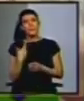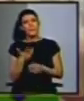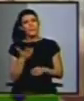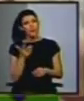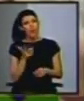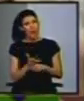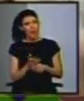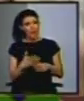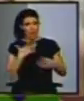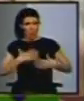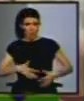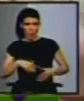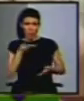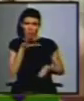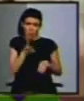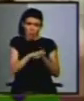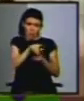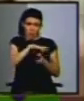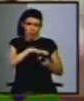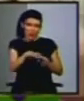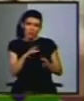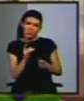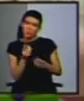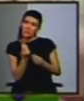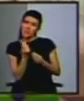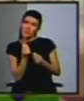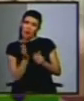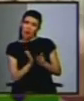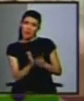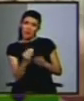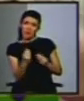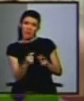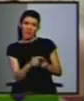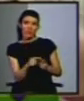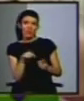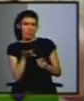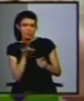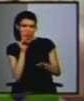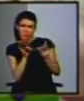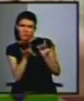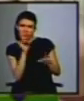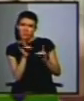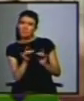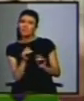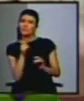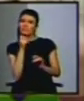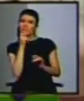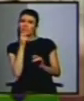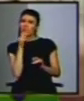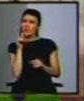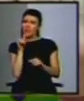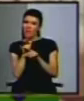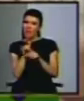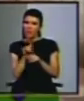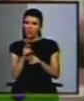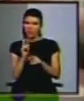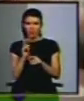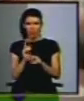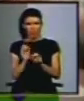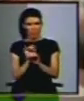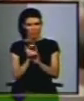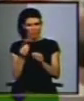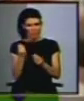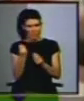estado de conservación y eso permitió detectar irregularidades respecto a lo que se informó en el informe de autopsia original.